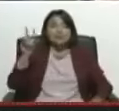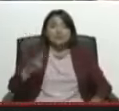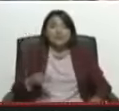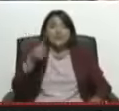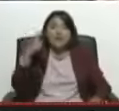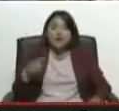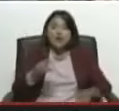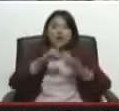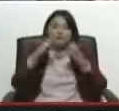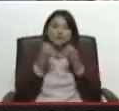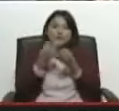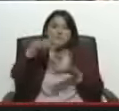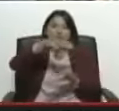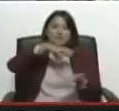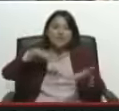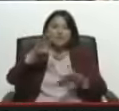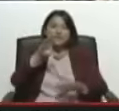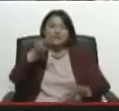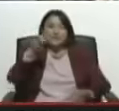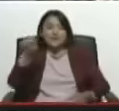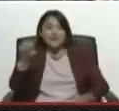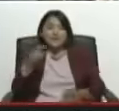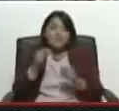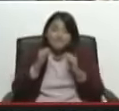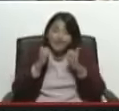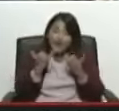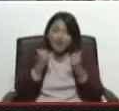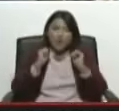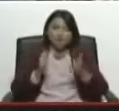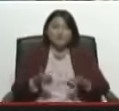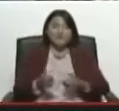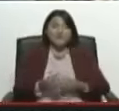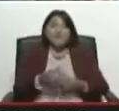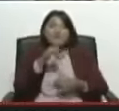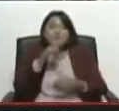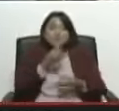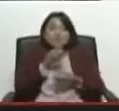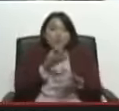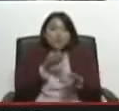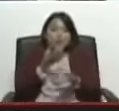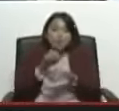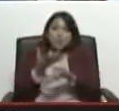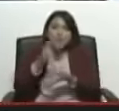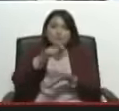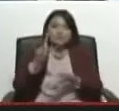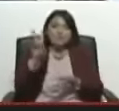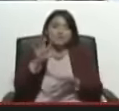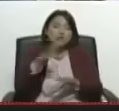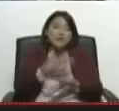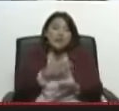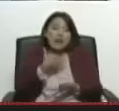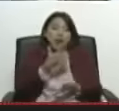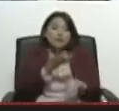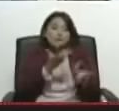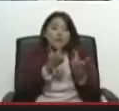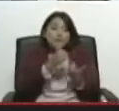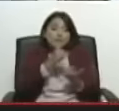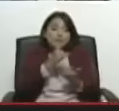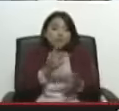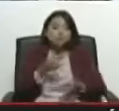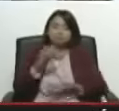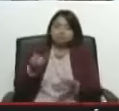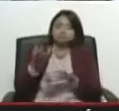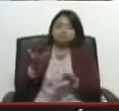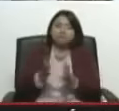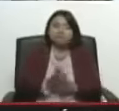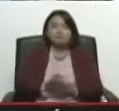oficinas regionales, desde ya, para darle todo tipo de información a los venezolanos y venezolanas,